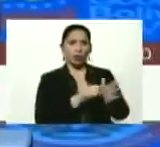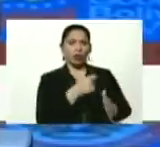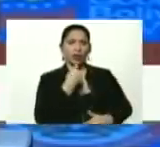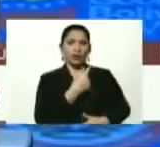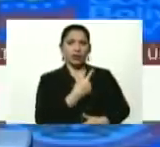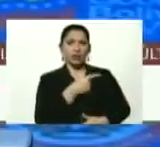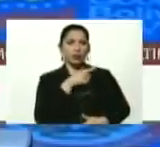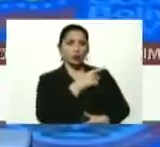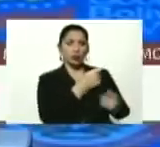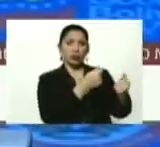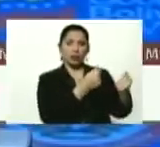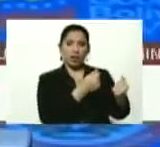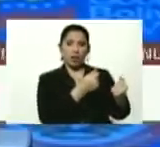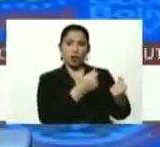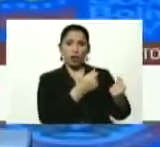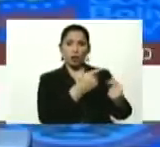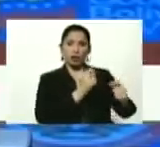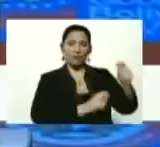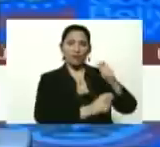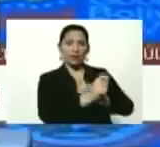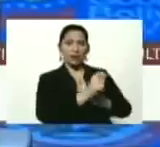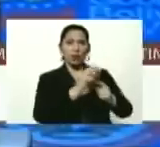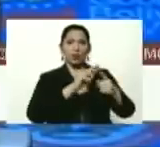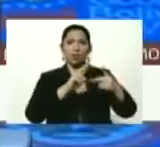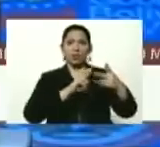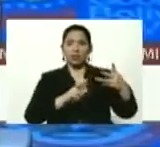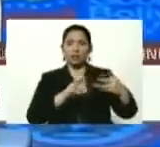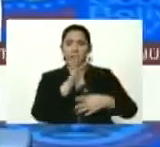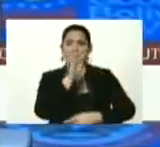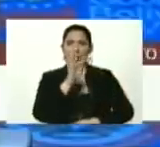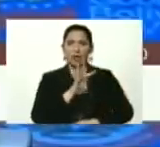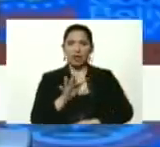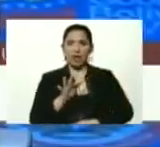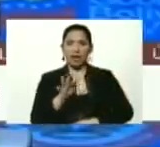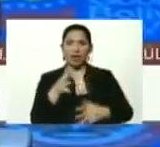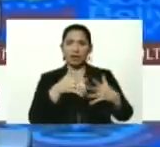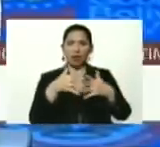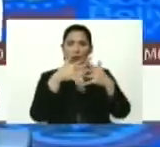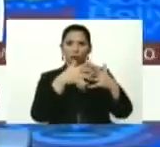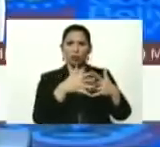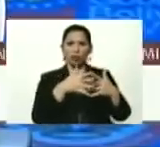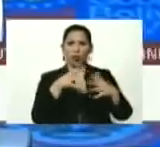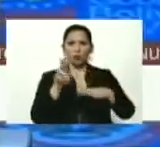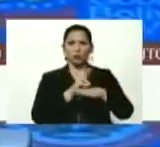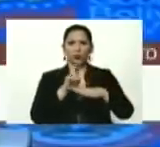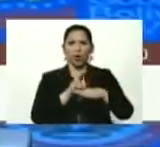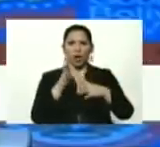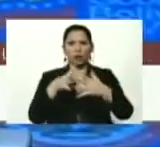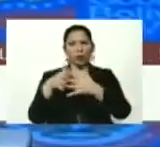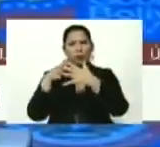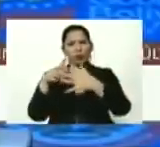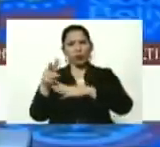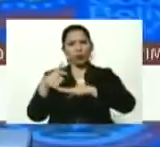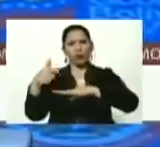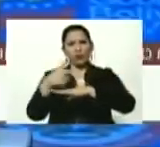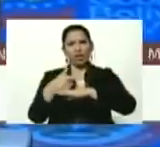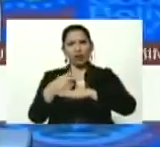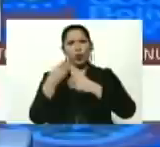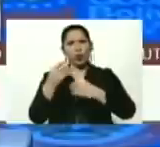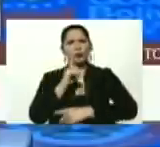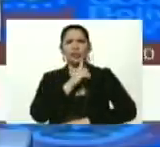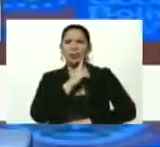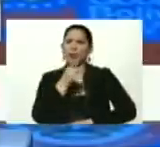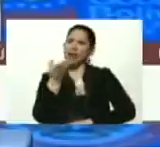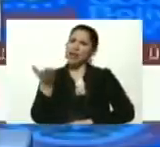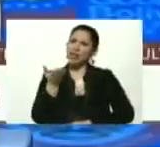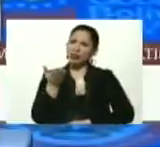Reserva Federal de Estados Unidos y será utilizada por el gobierno de los Estados Unidos. ¿Cómo se llama eso sino un descarado robo